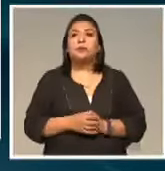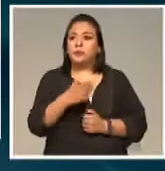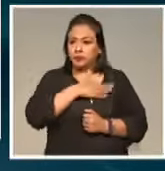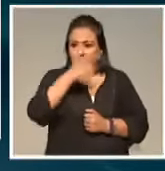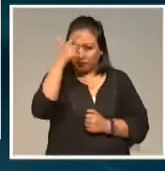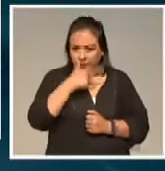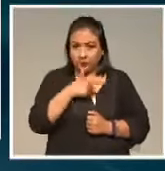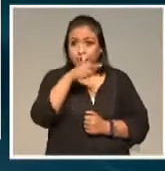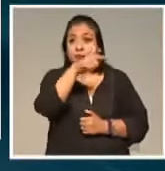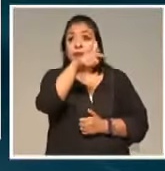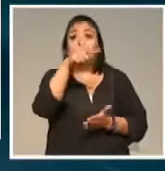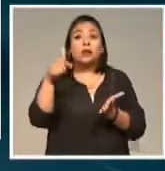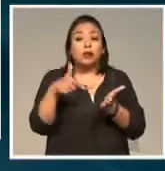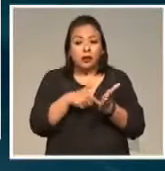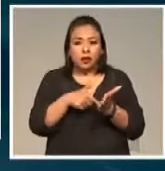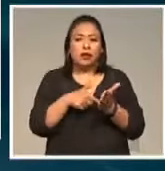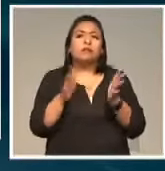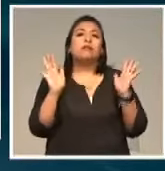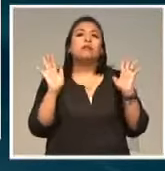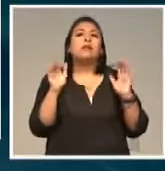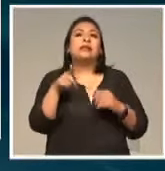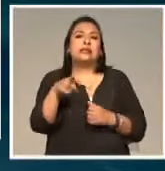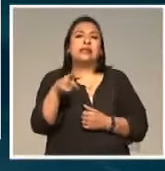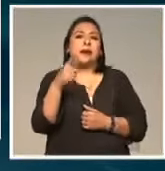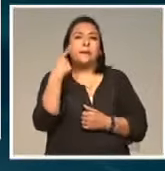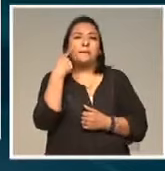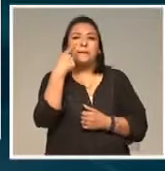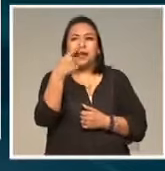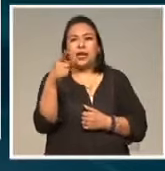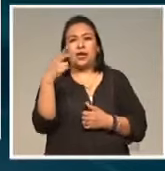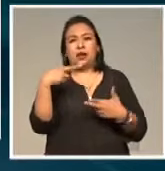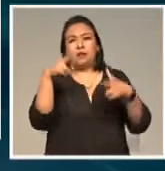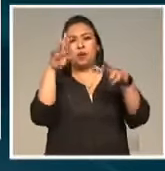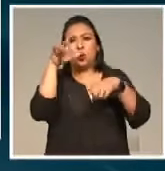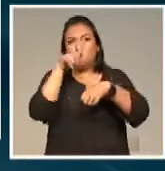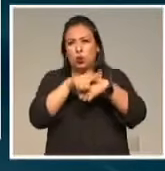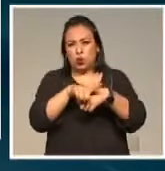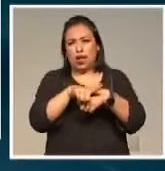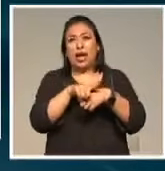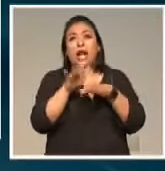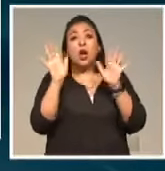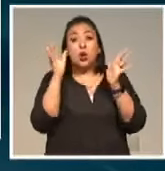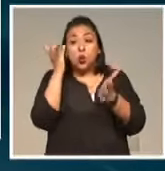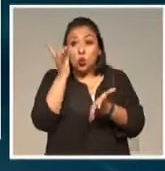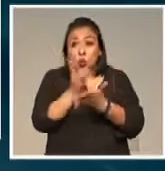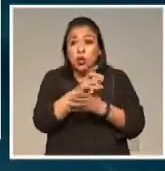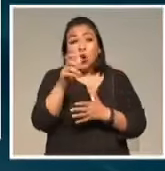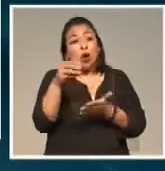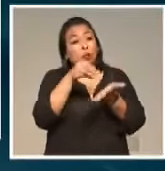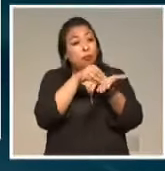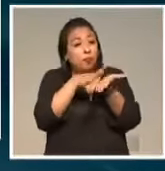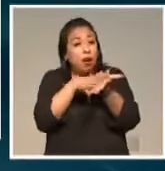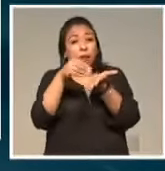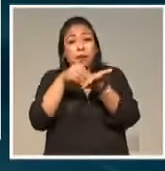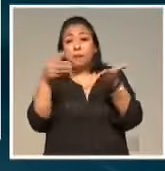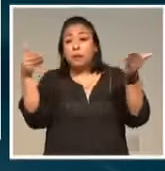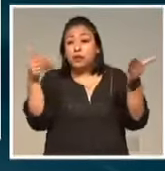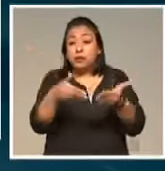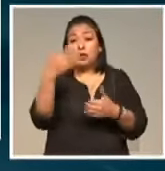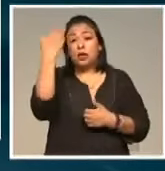Buenas noches en el estudio, colegas. Bueno, pues como ustedes han visto, la diáspora cultural no solo se dedica a documentar y presentar